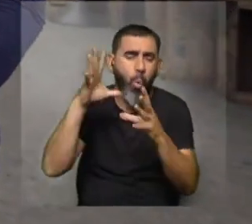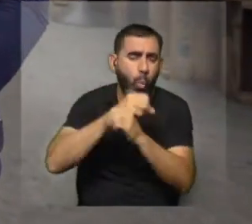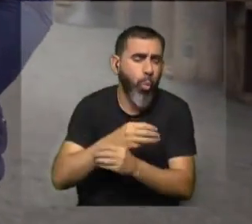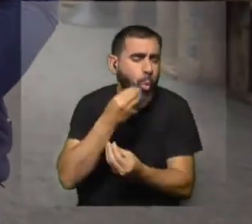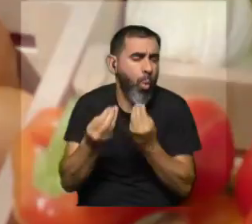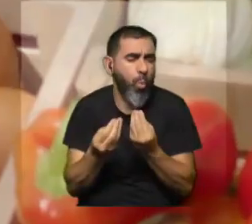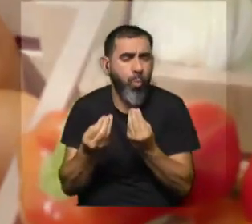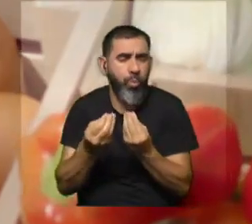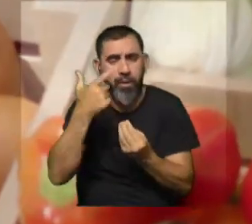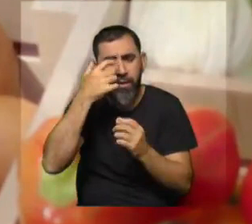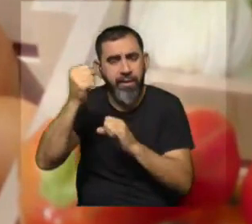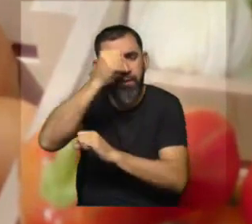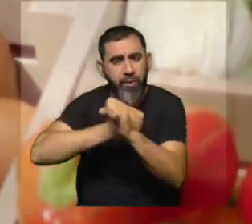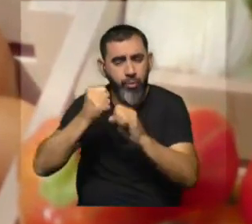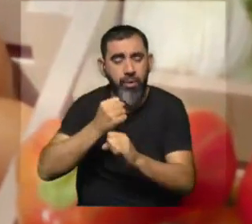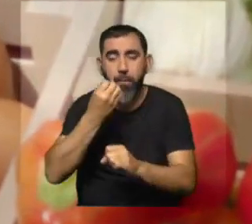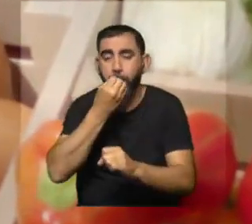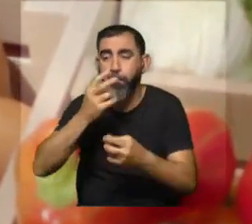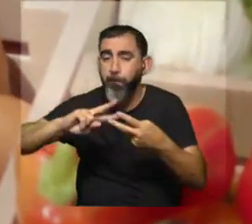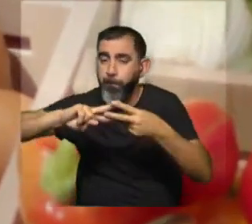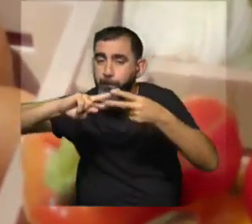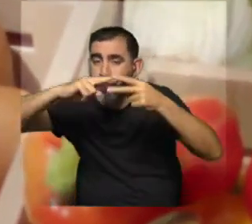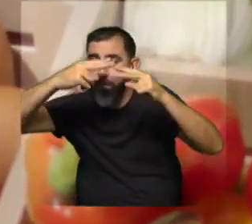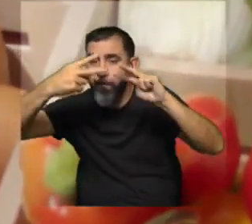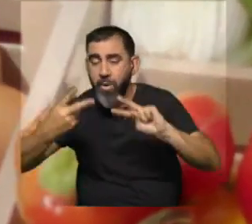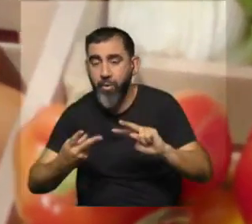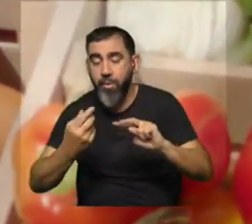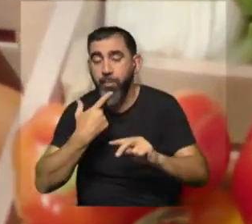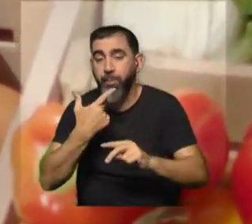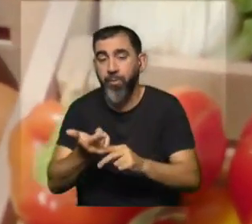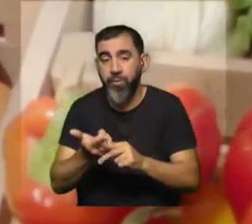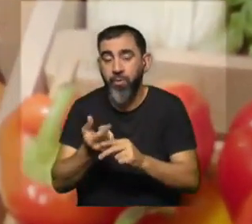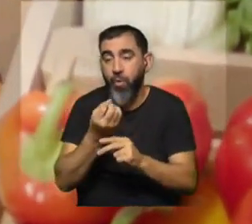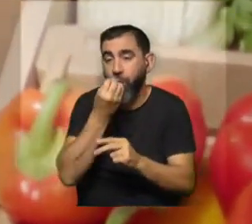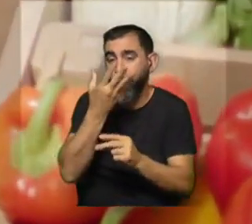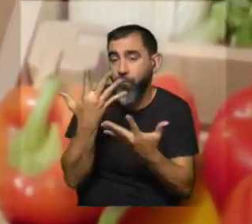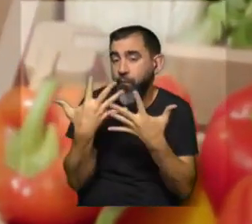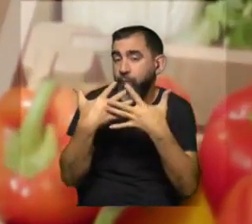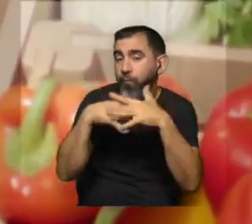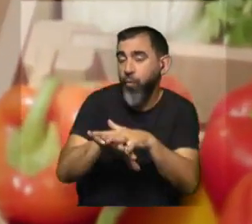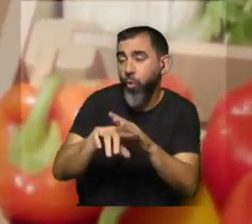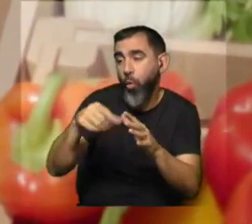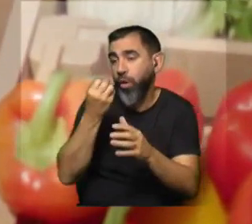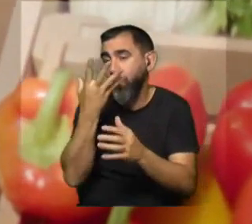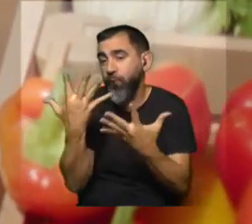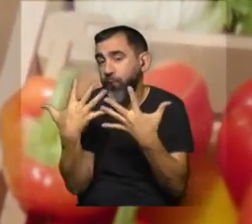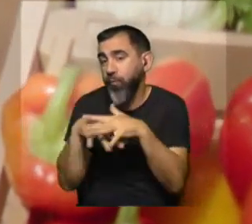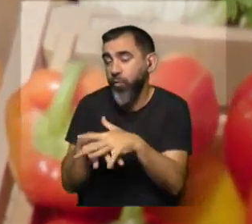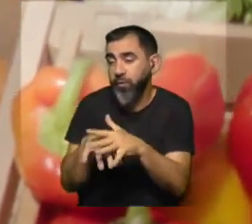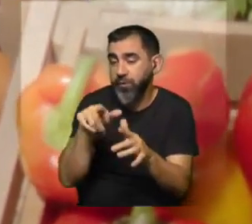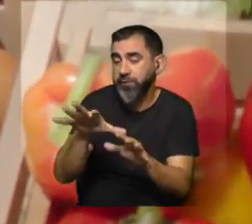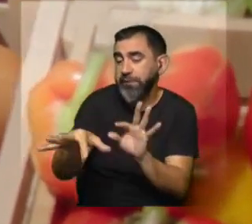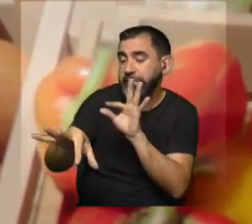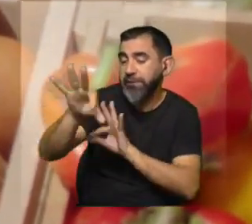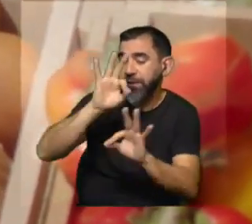de la biotecnología en los tomates? El mejoramiento genético, que es cuando cruzamos una flor con otra flor y de ahí podemos